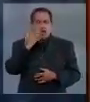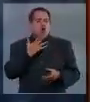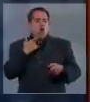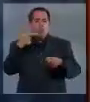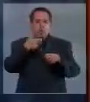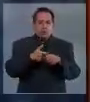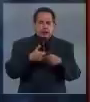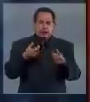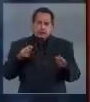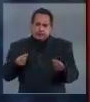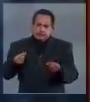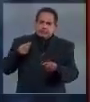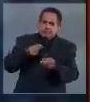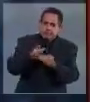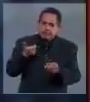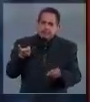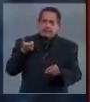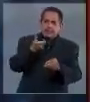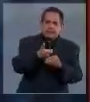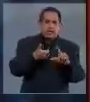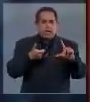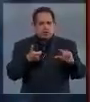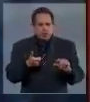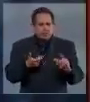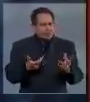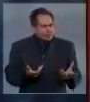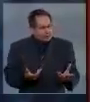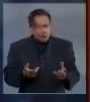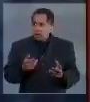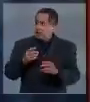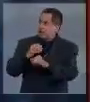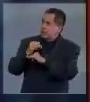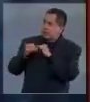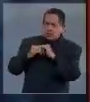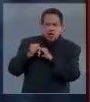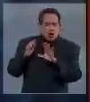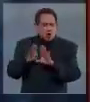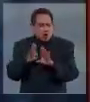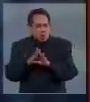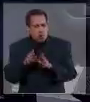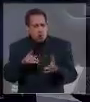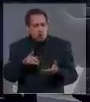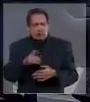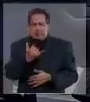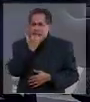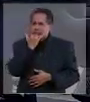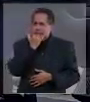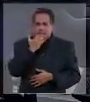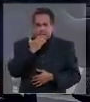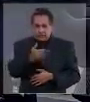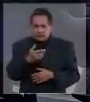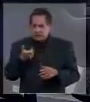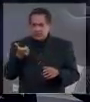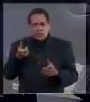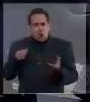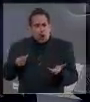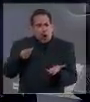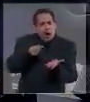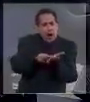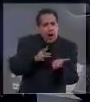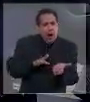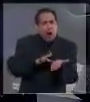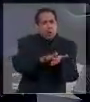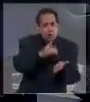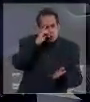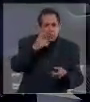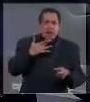La comunidad científica considera esos impuestos y esos subsidios ambientalmente regresivos. ¿Qué me plantean a esto,